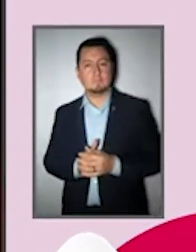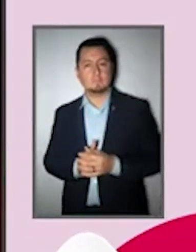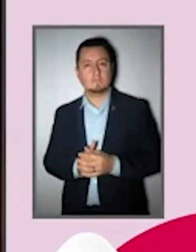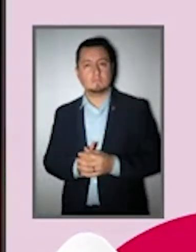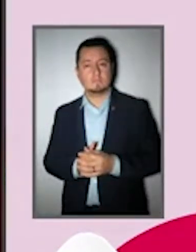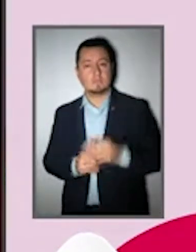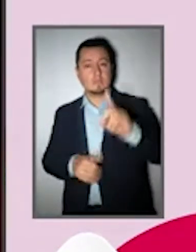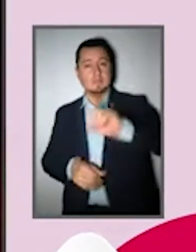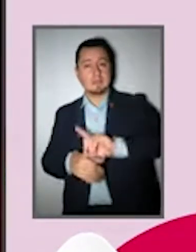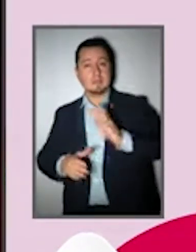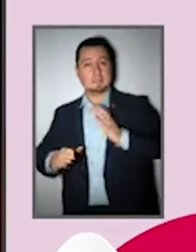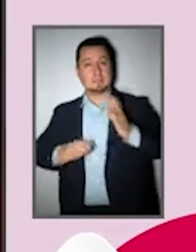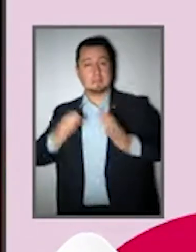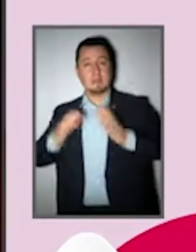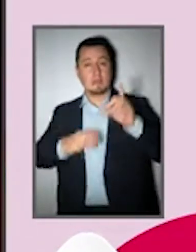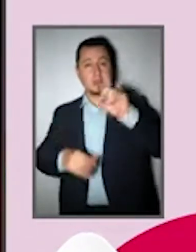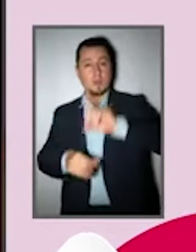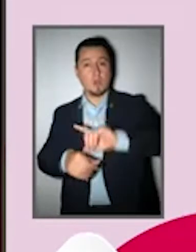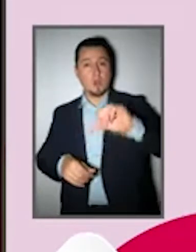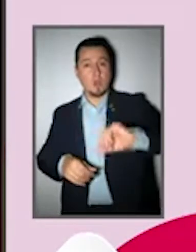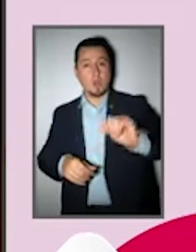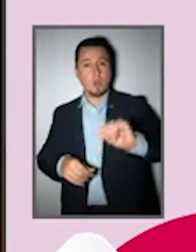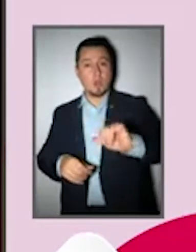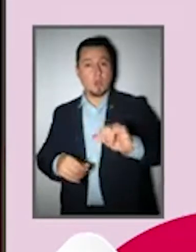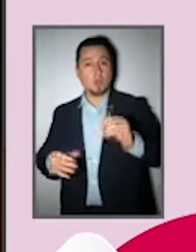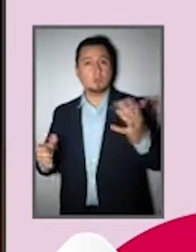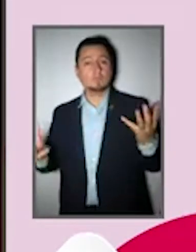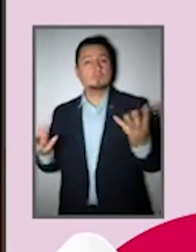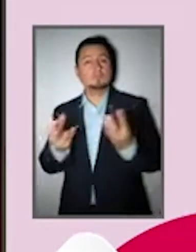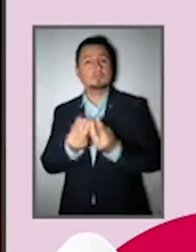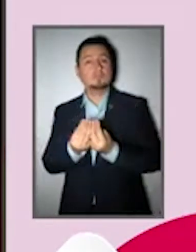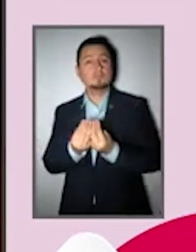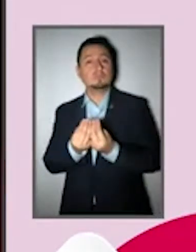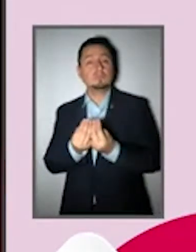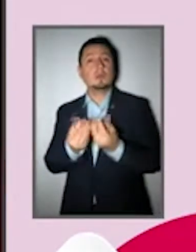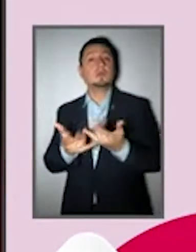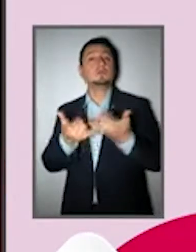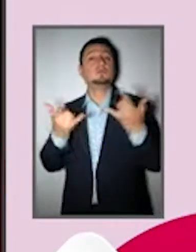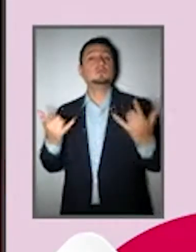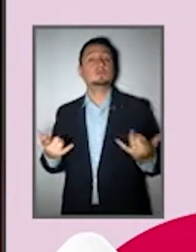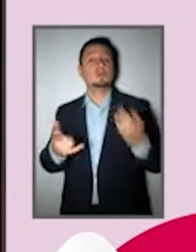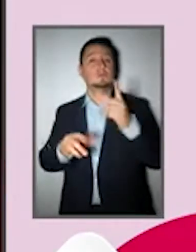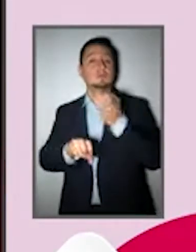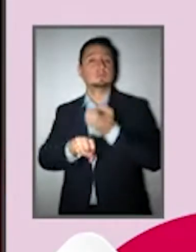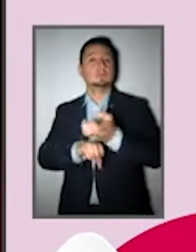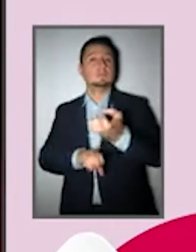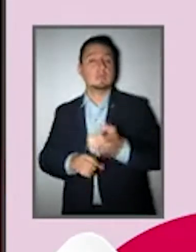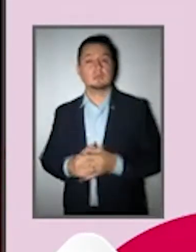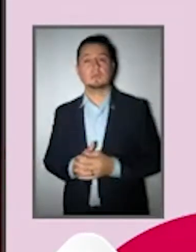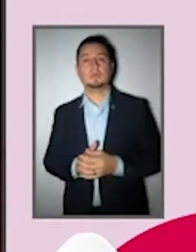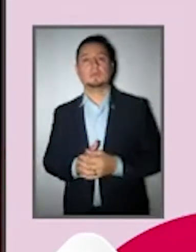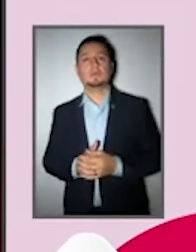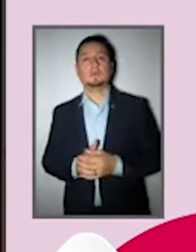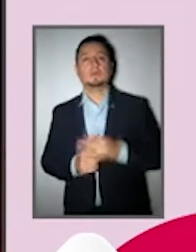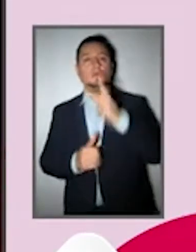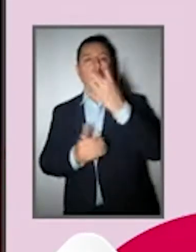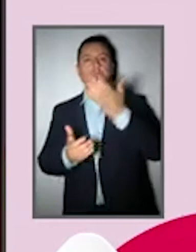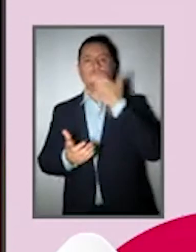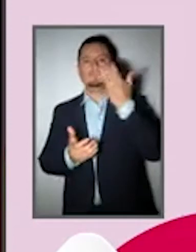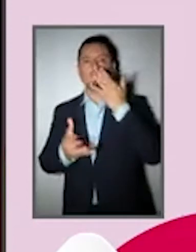celebramos hoy, un día tan importante para la historia de nuestro estado, para las tradiciones de nuestro